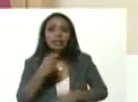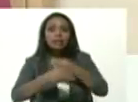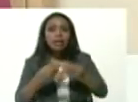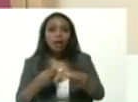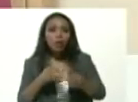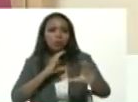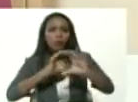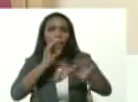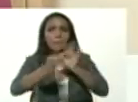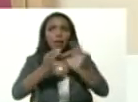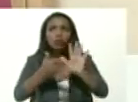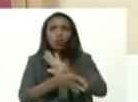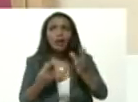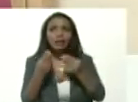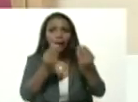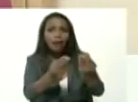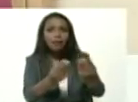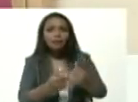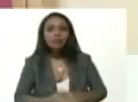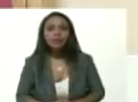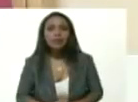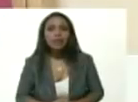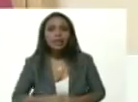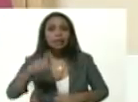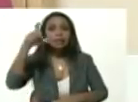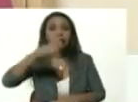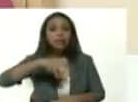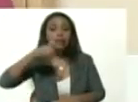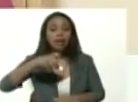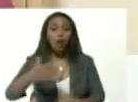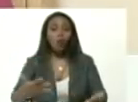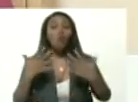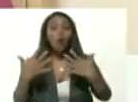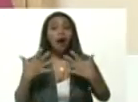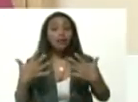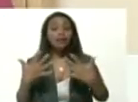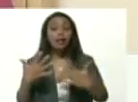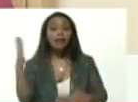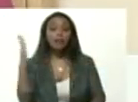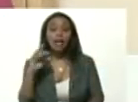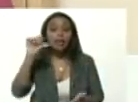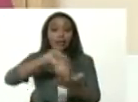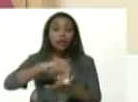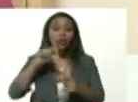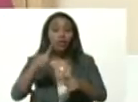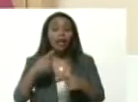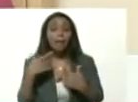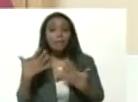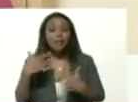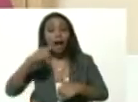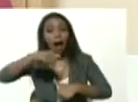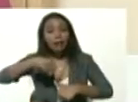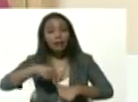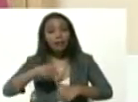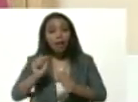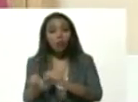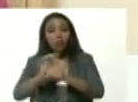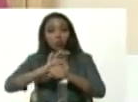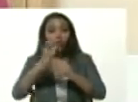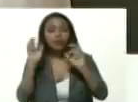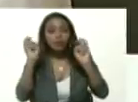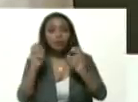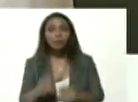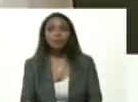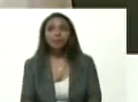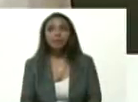sobre estas garantías necesarias, urgentes en medio de la emergencia de la pandemia del coronavirus, por favor.